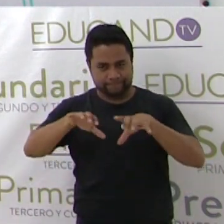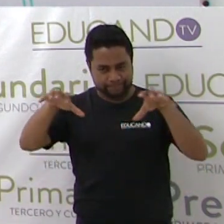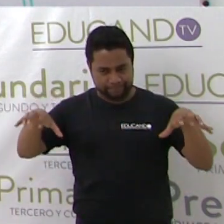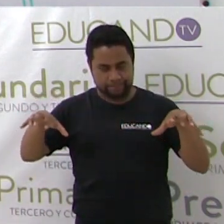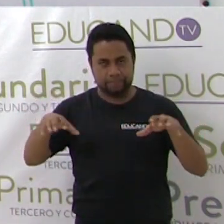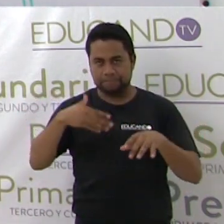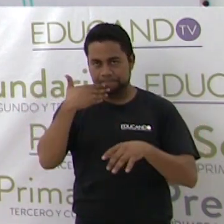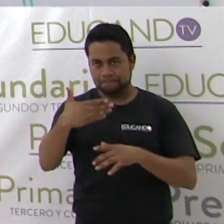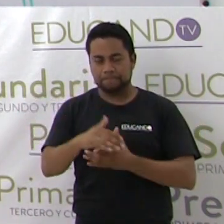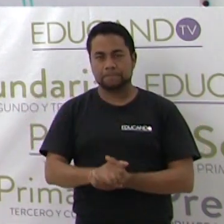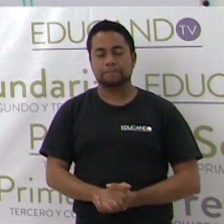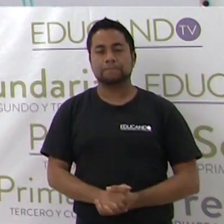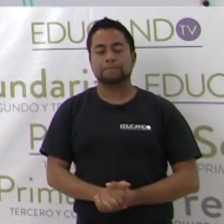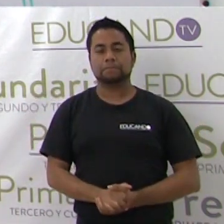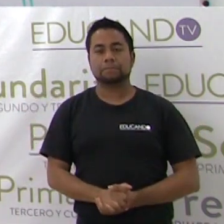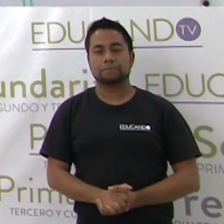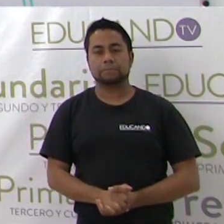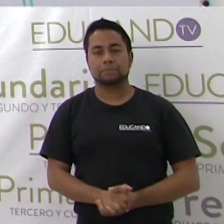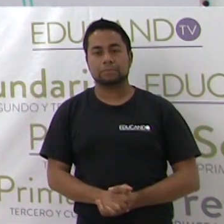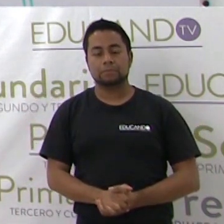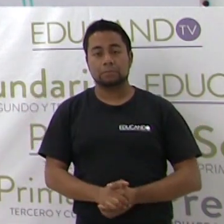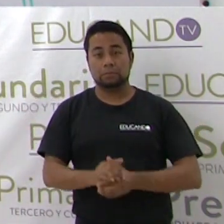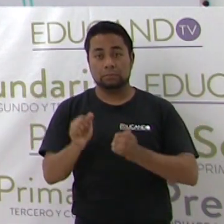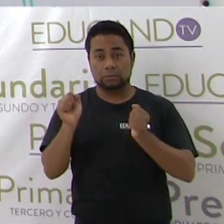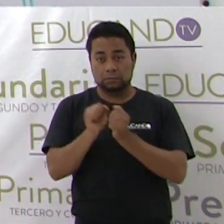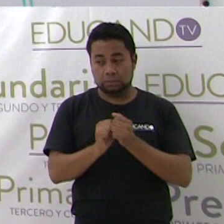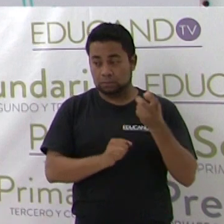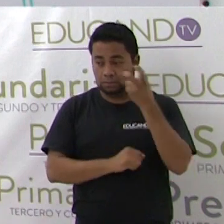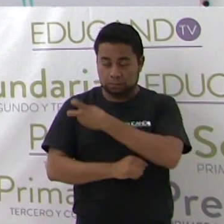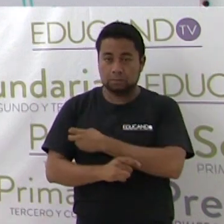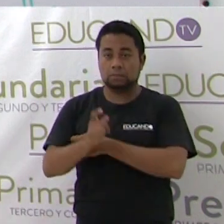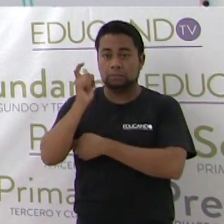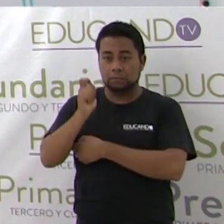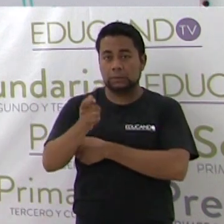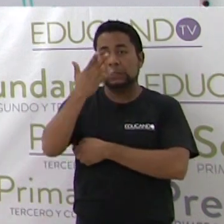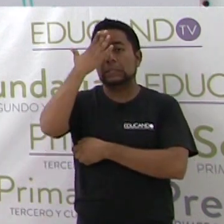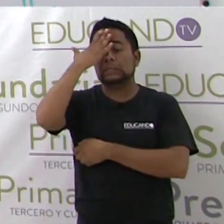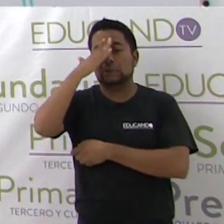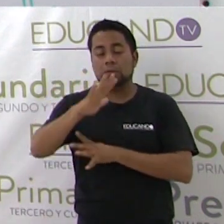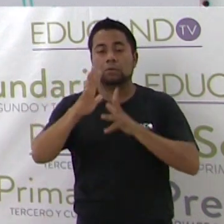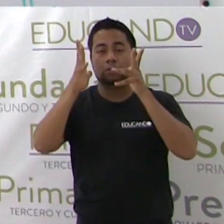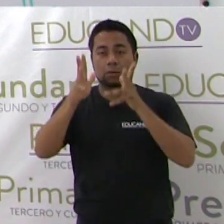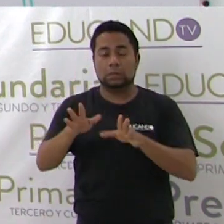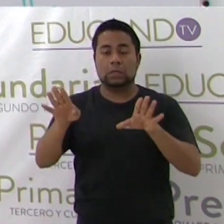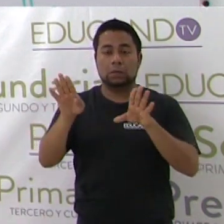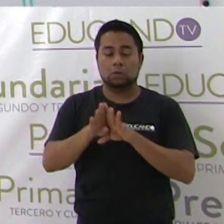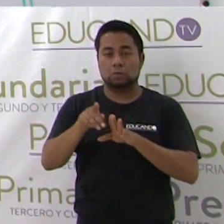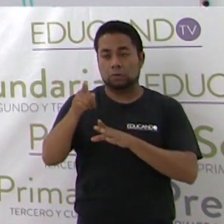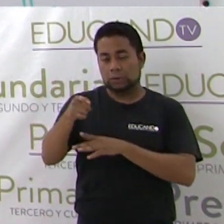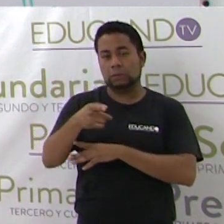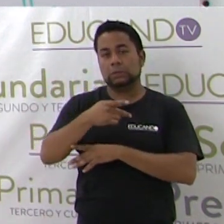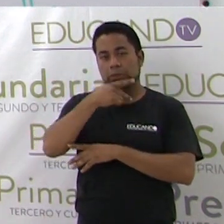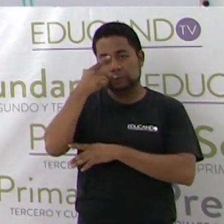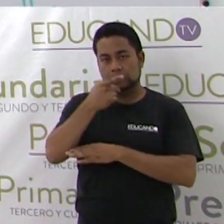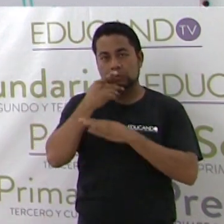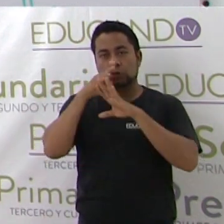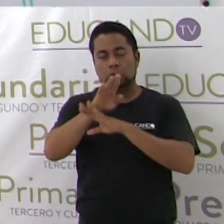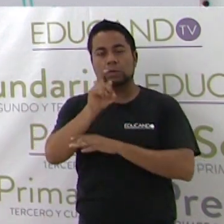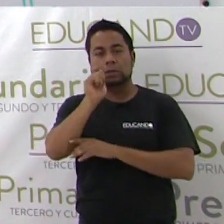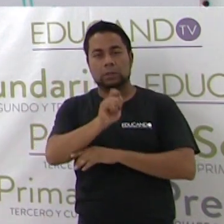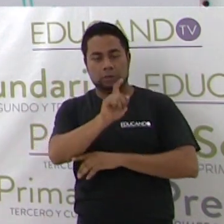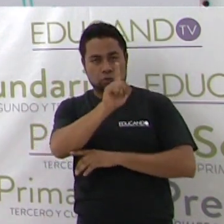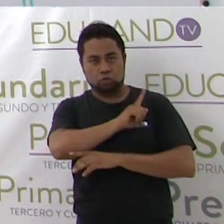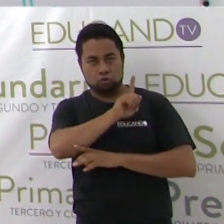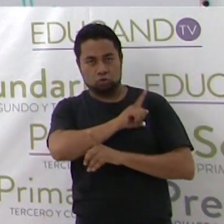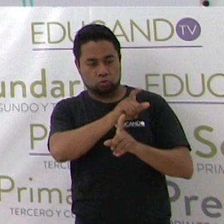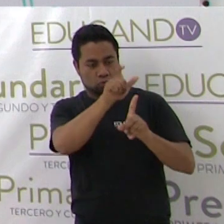¿Bien? De esta forma, nosotros ya sabemos de que estamos hablando del singular